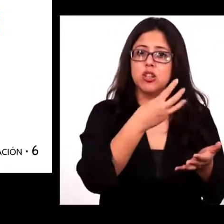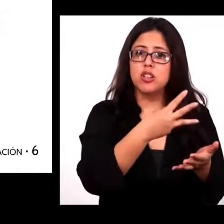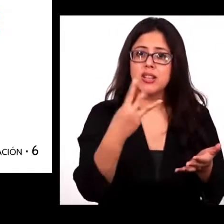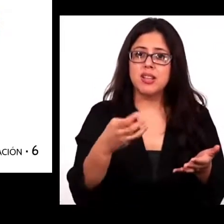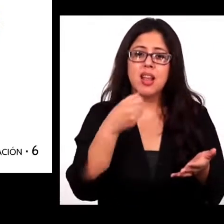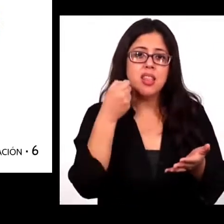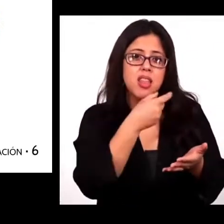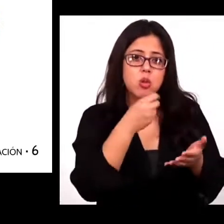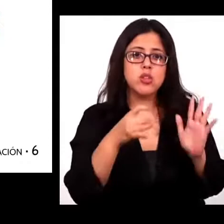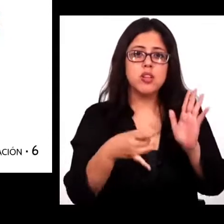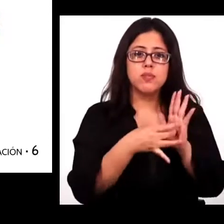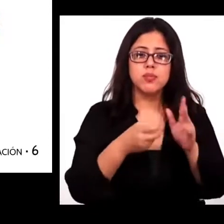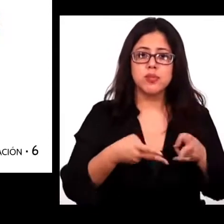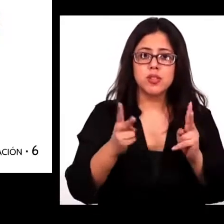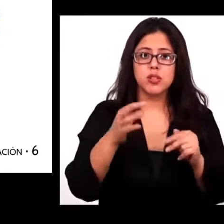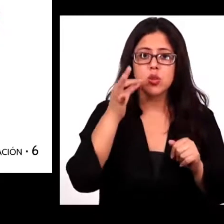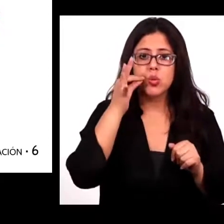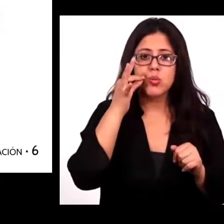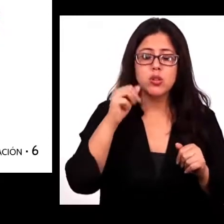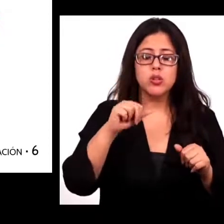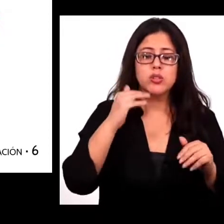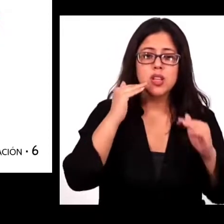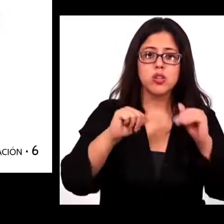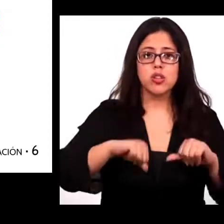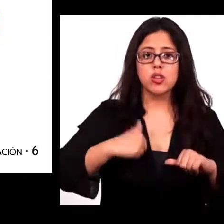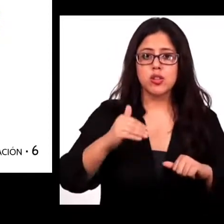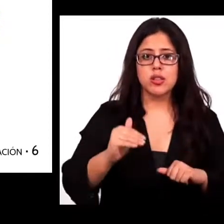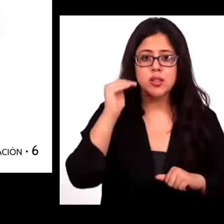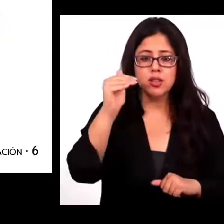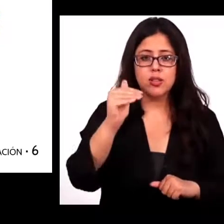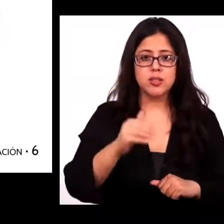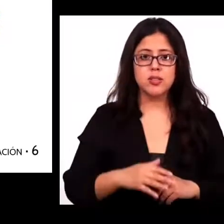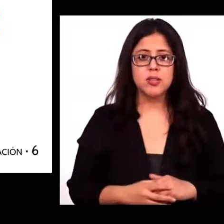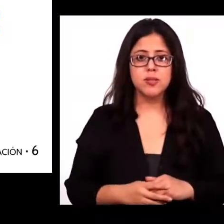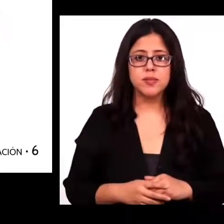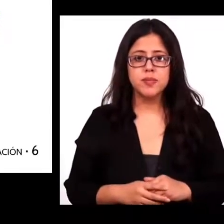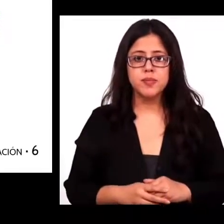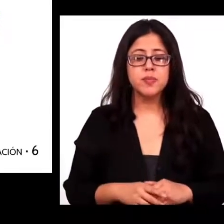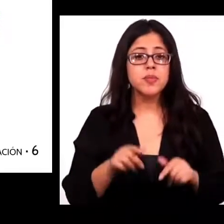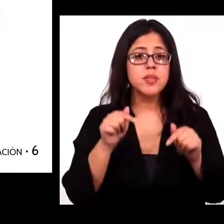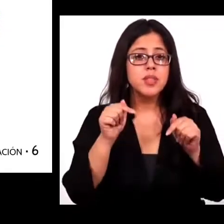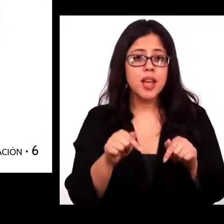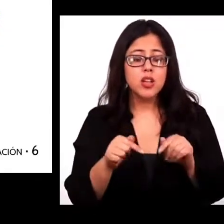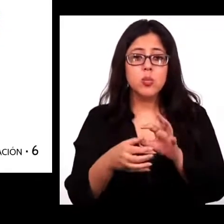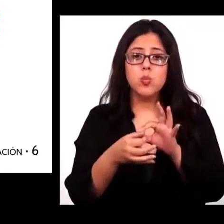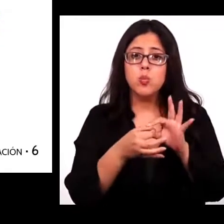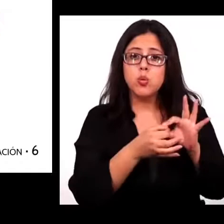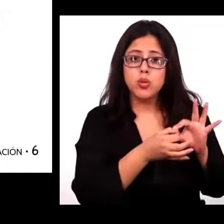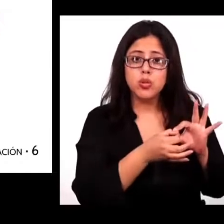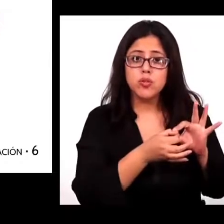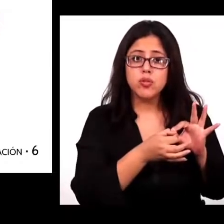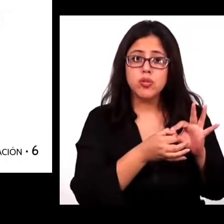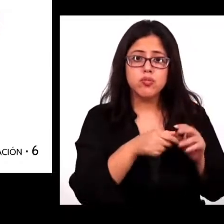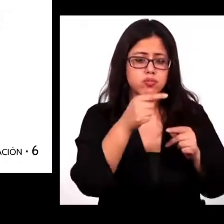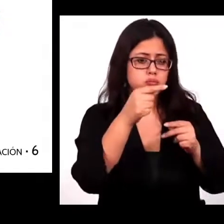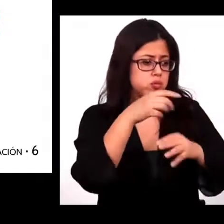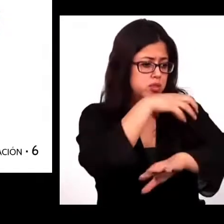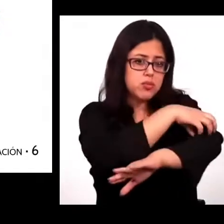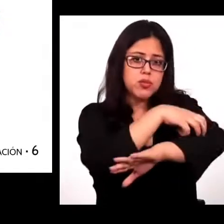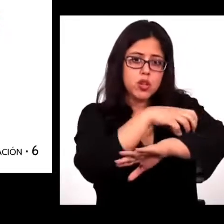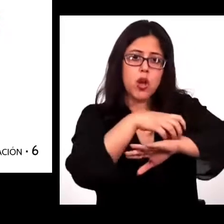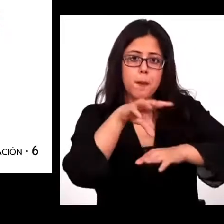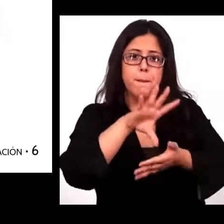por violaciones a los derechos humanos de niños, niñas y adolescentes. Estos hechos ocurrieron en todas las regiones del